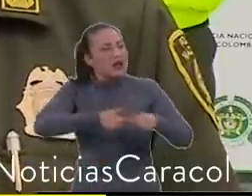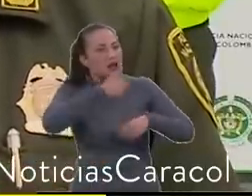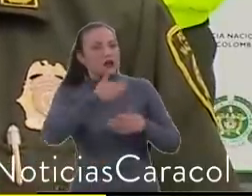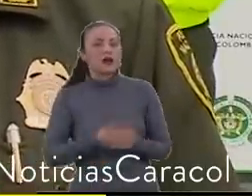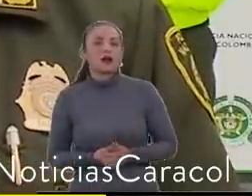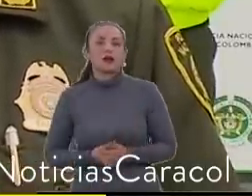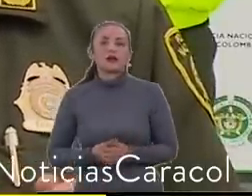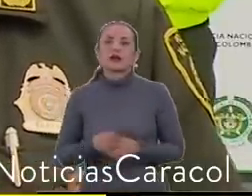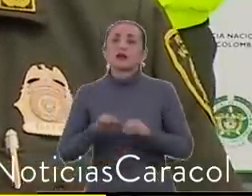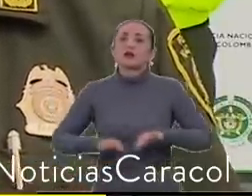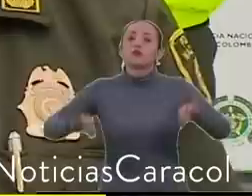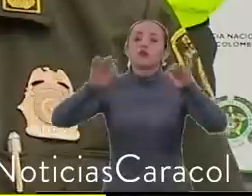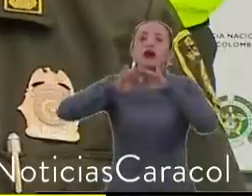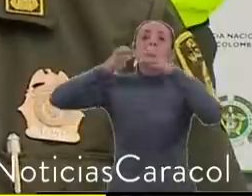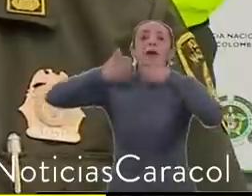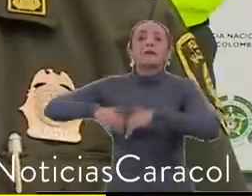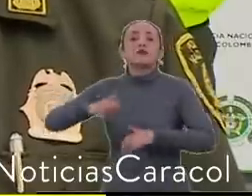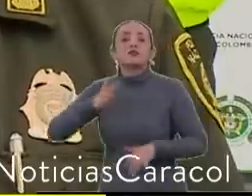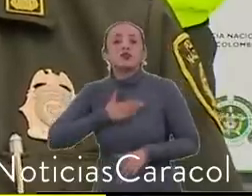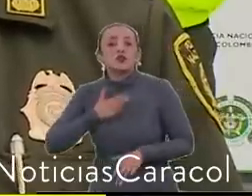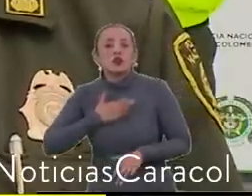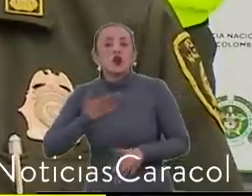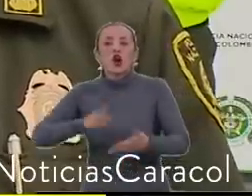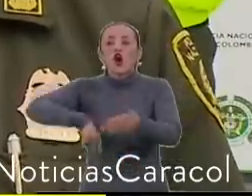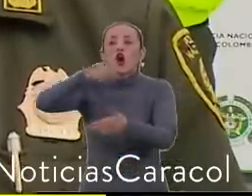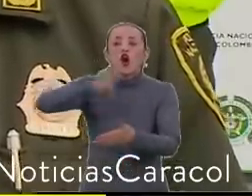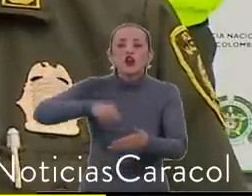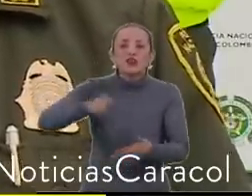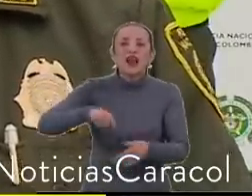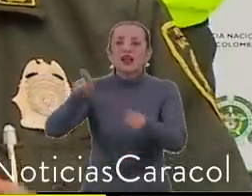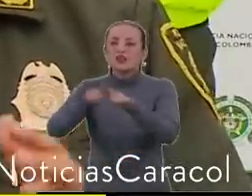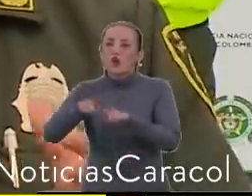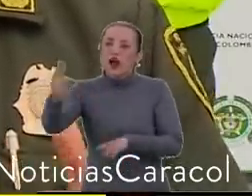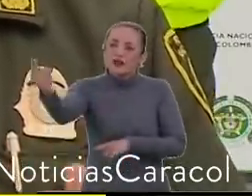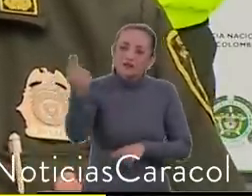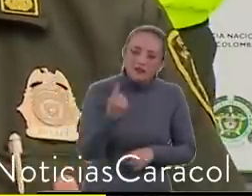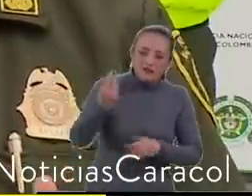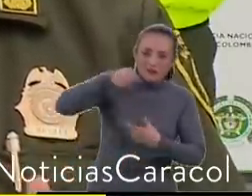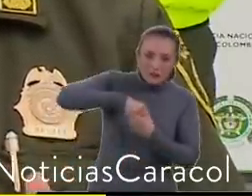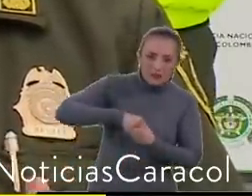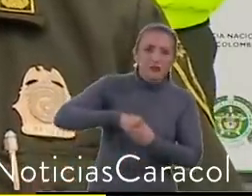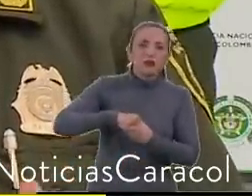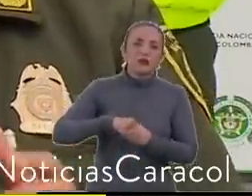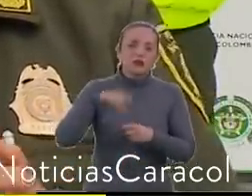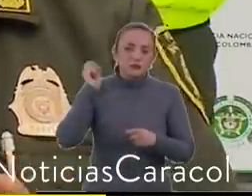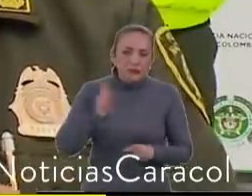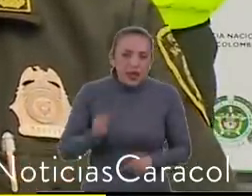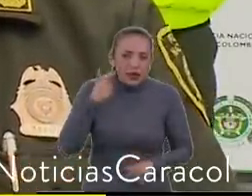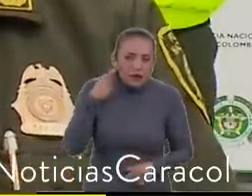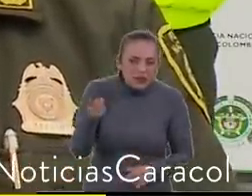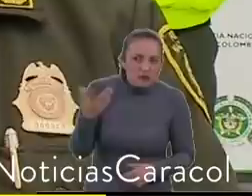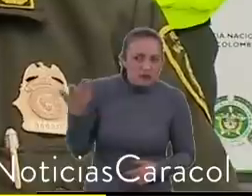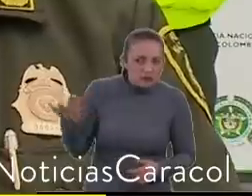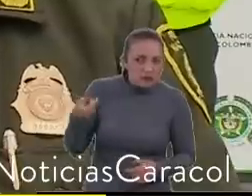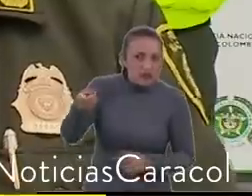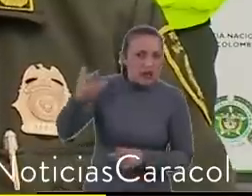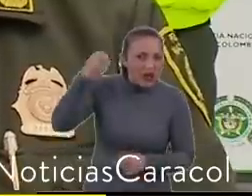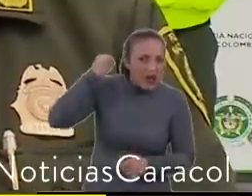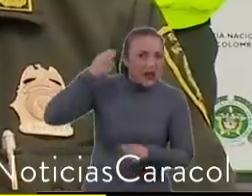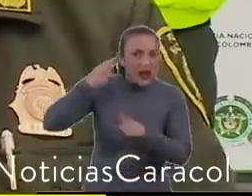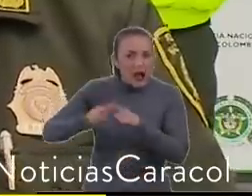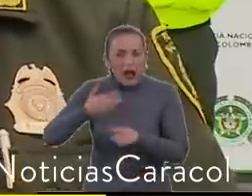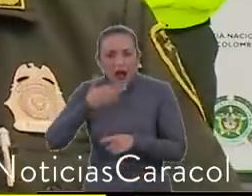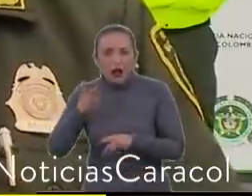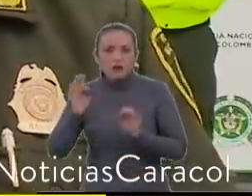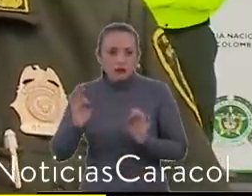empresarios, las personas que contratan empleados, se cercioren muy bien a quienes están